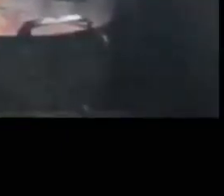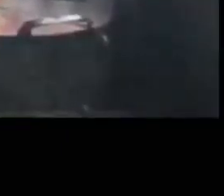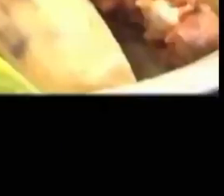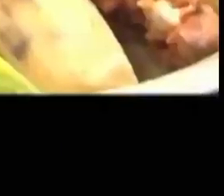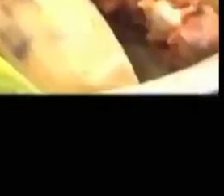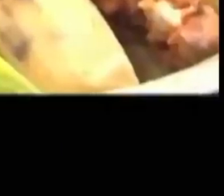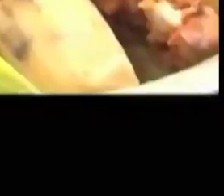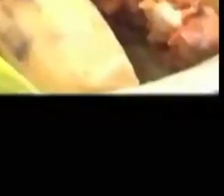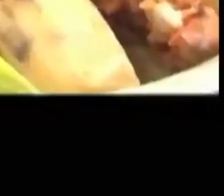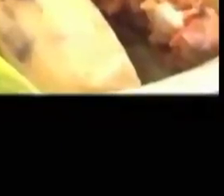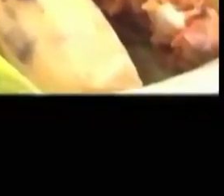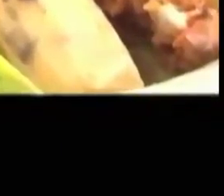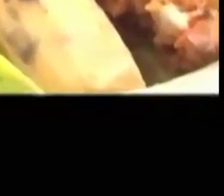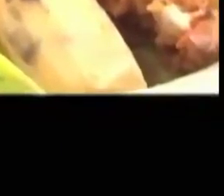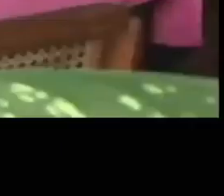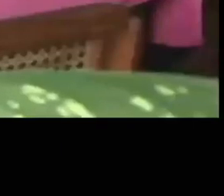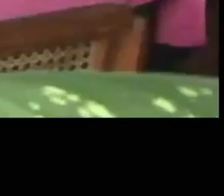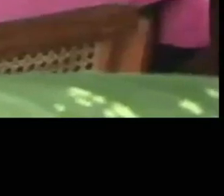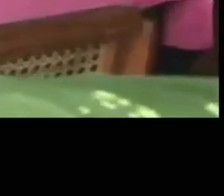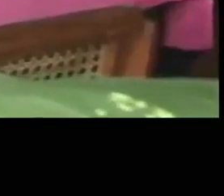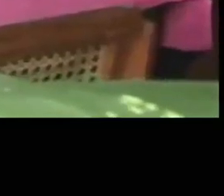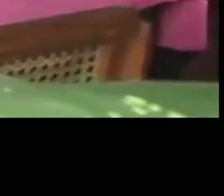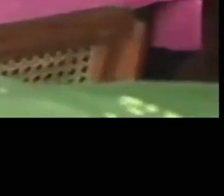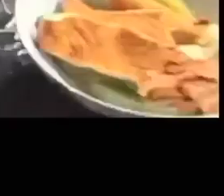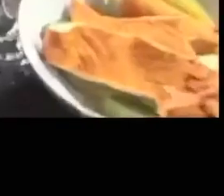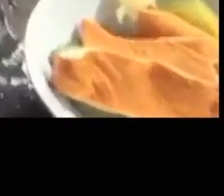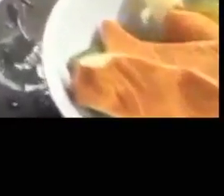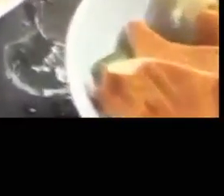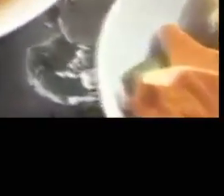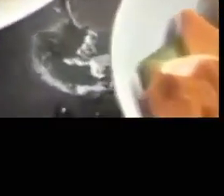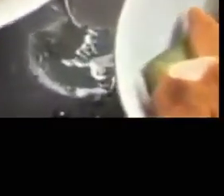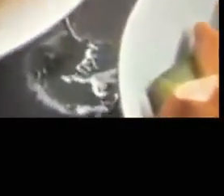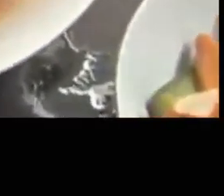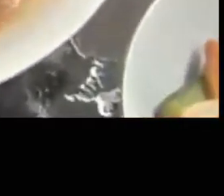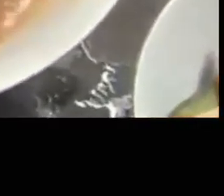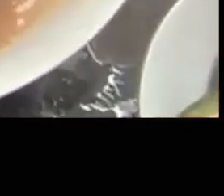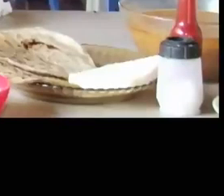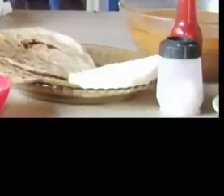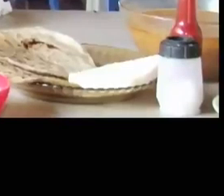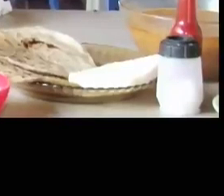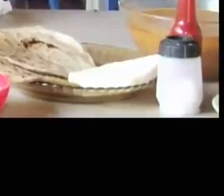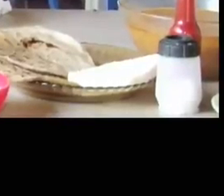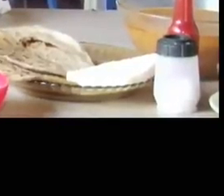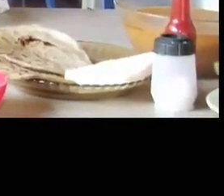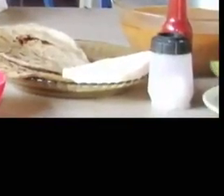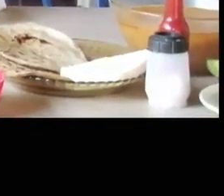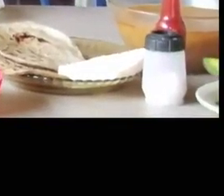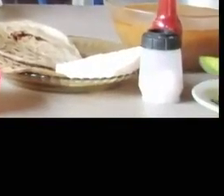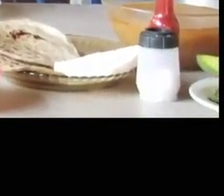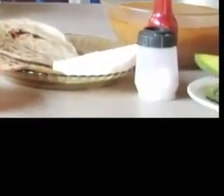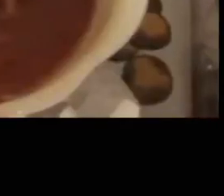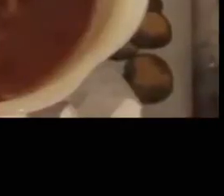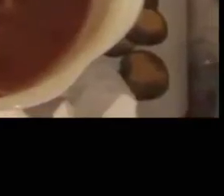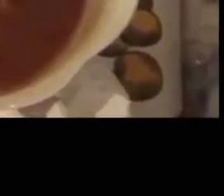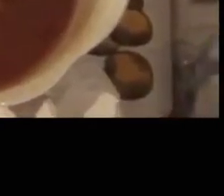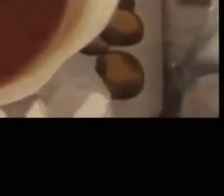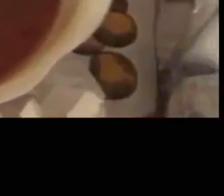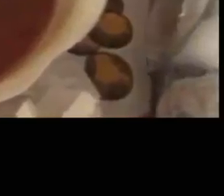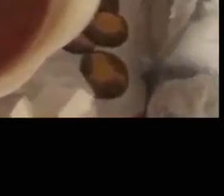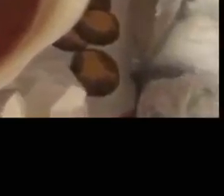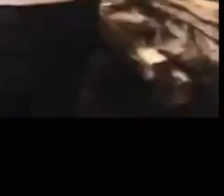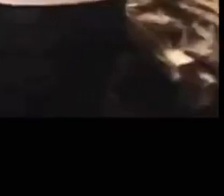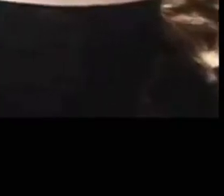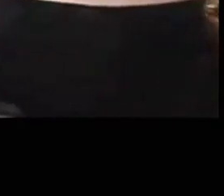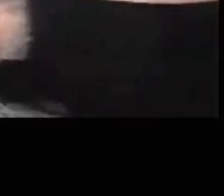Uno de los lugares que se caracteriza por tener la mejor sopa de mondongo es Mazatepe, ubicado en la meseta de los pueblos a